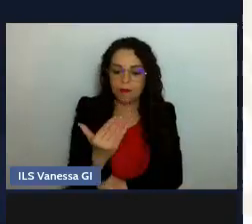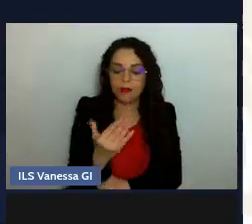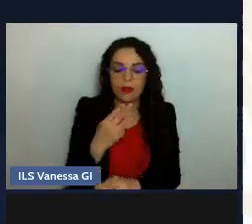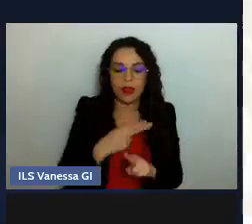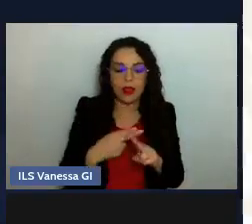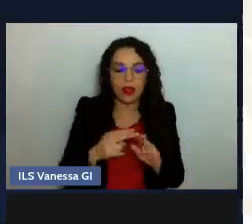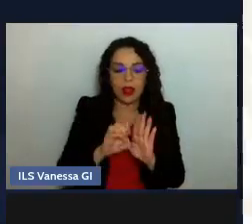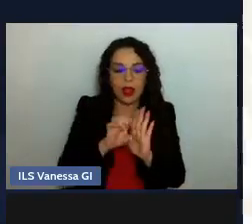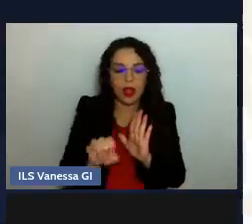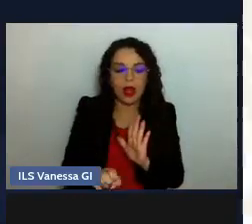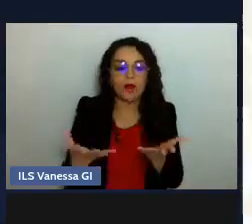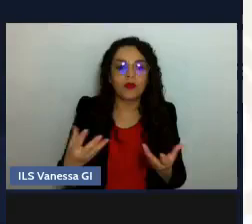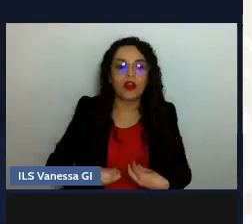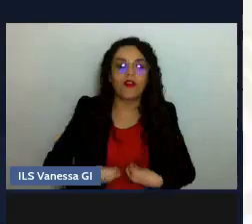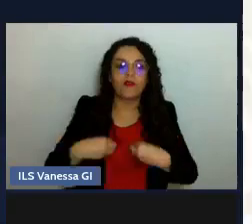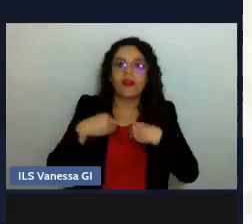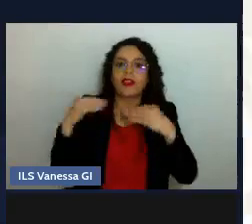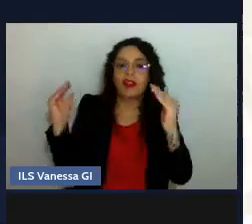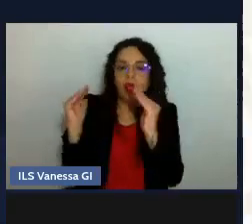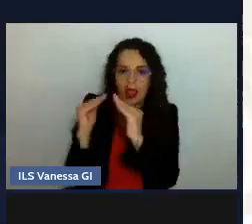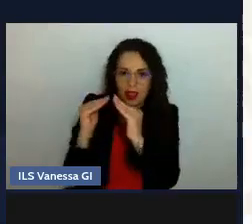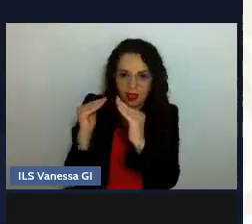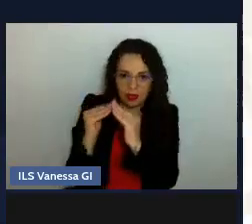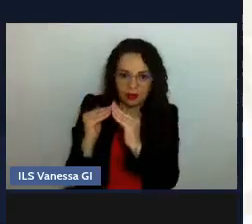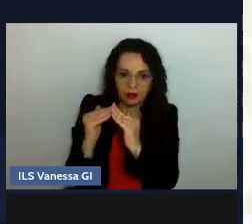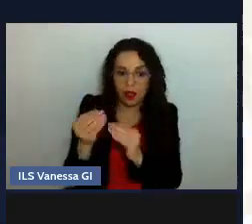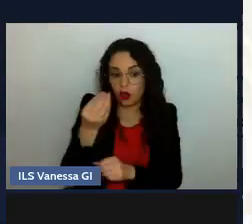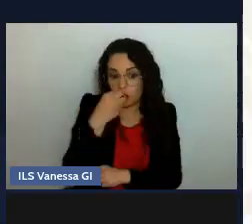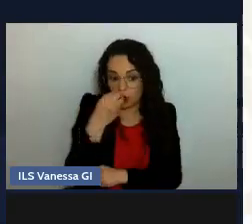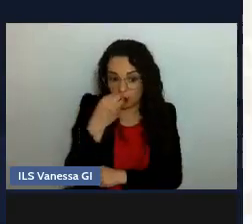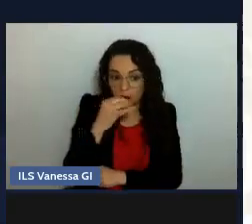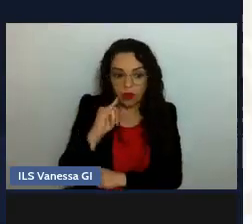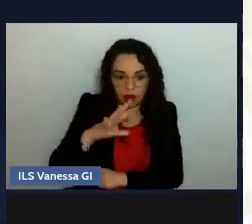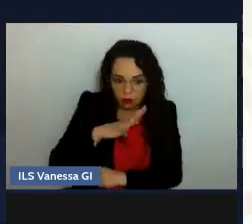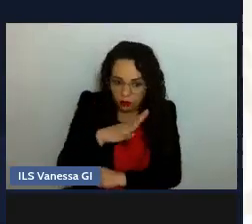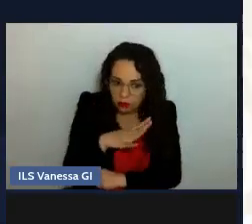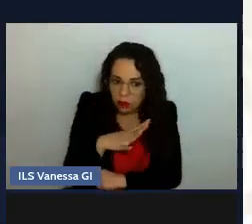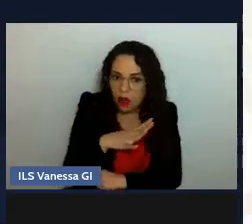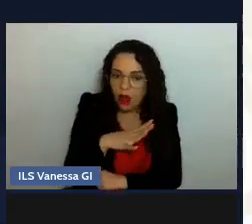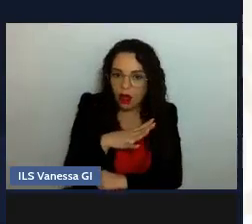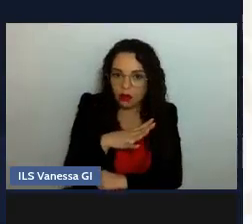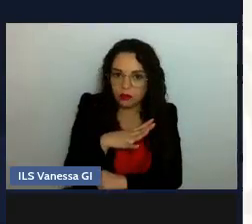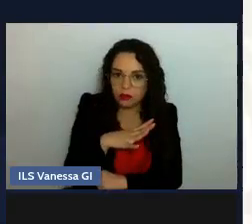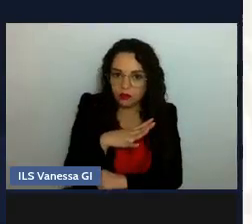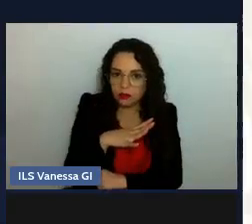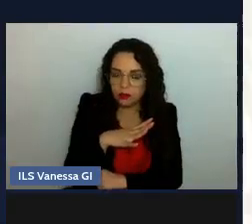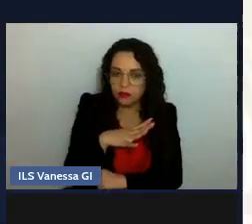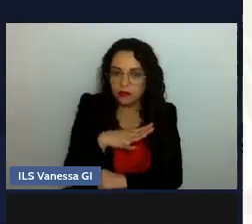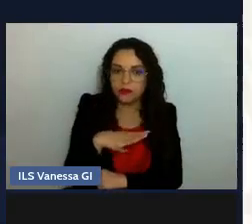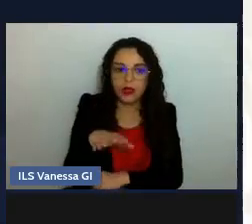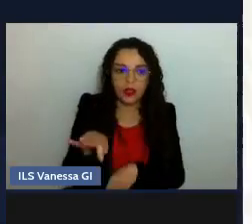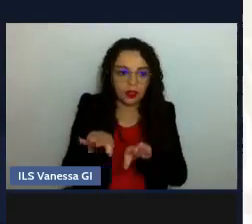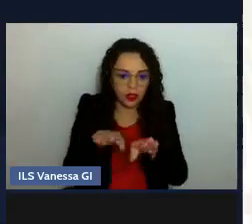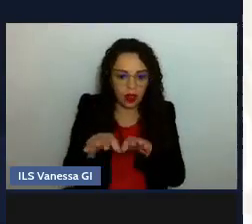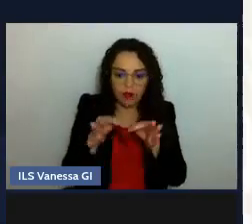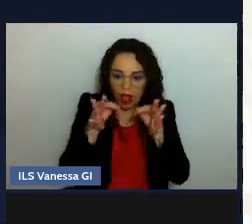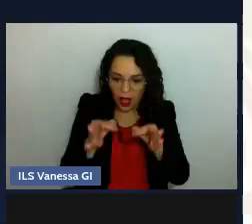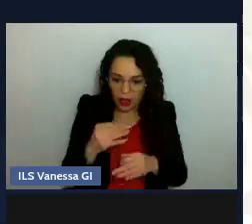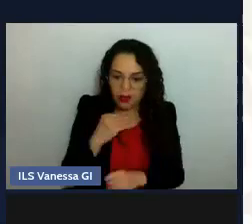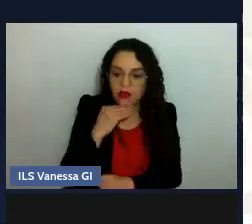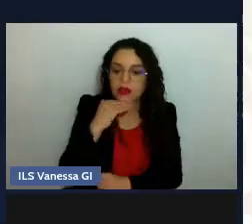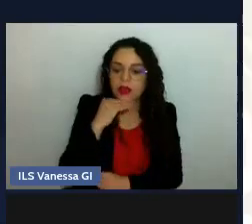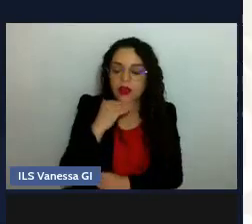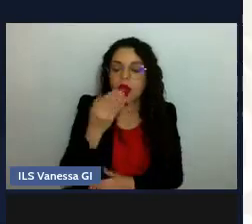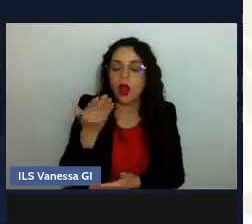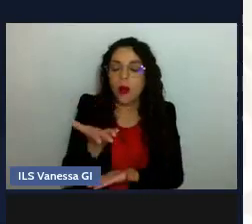habitar, acceso a alimentos, que tenga un trabajo digno y los servicios básicos que